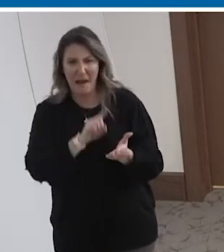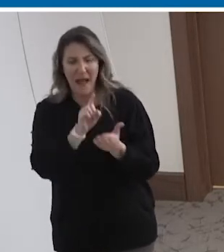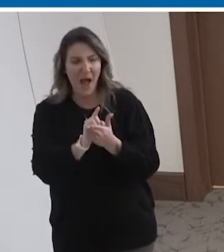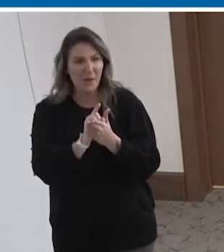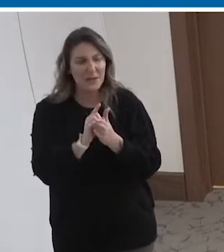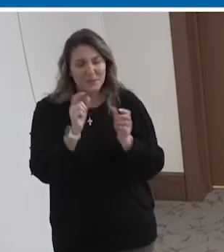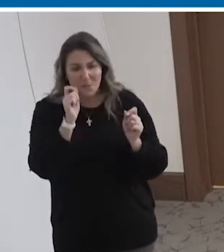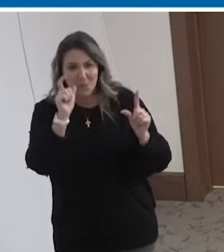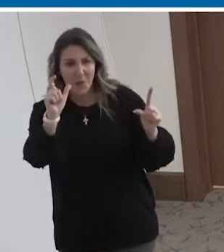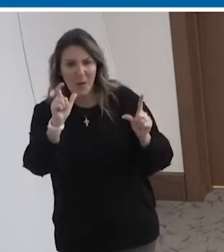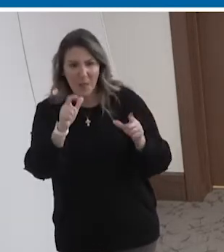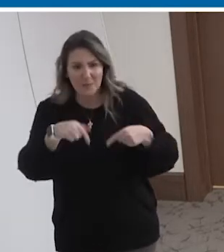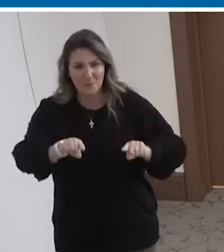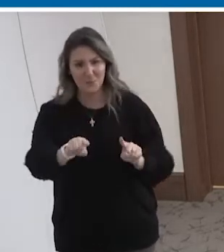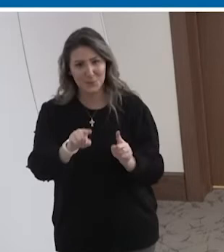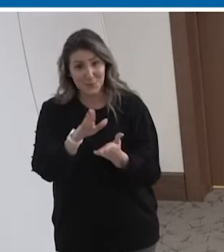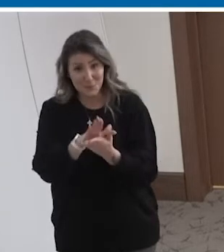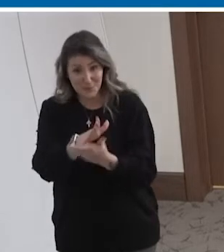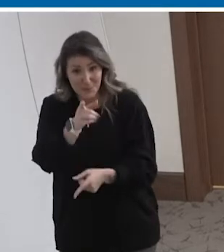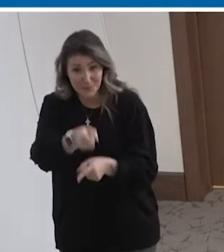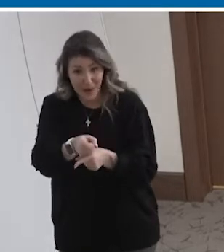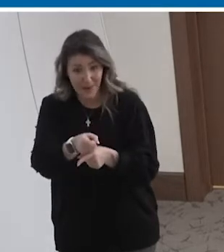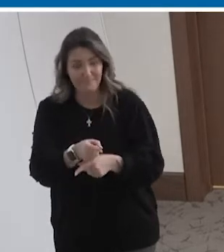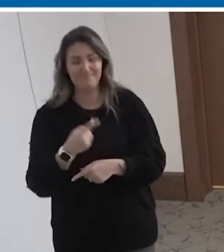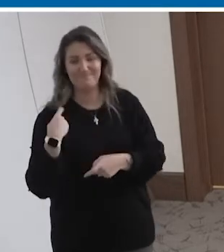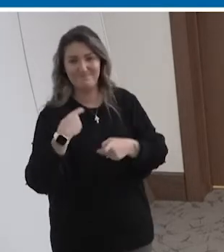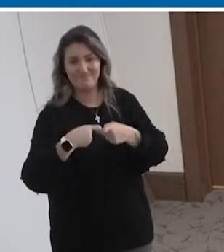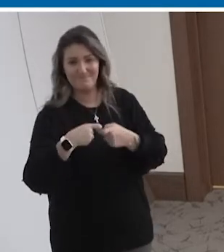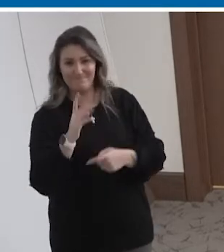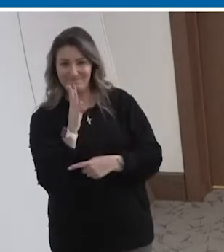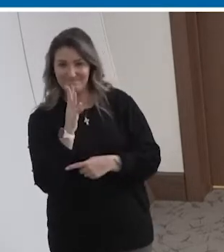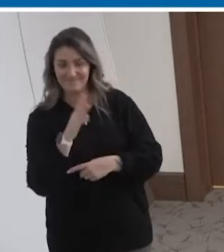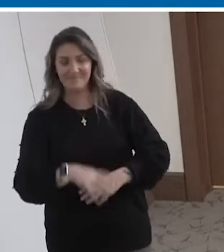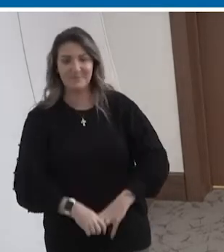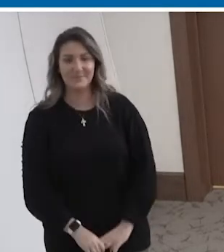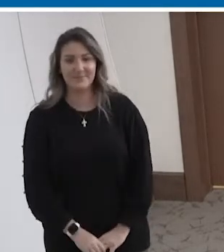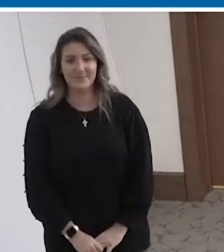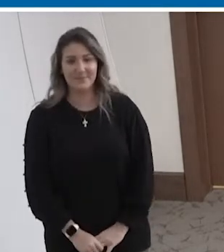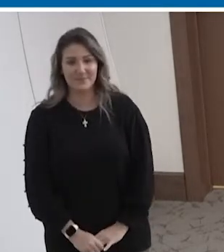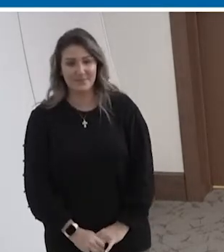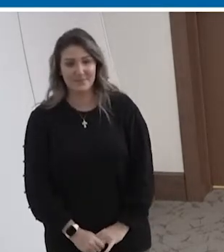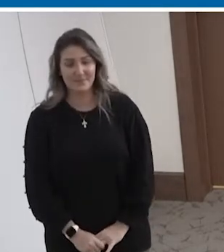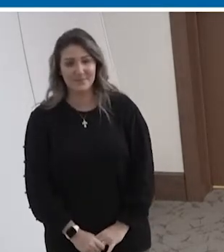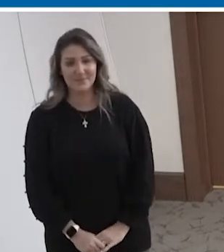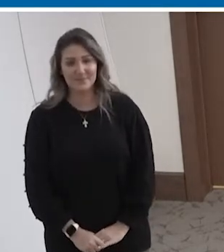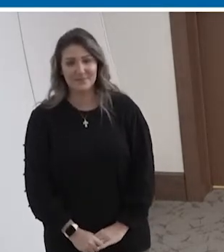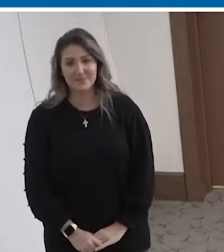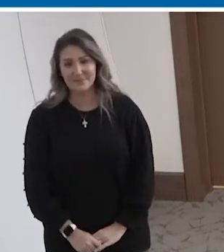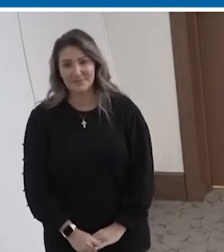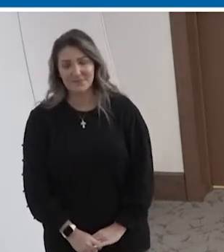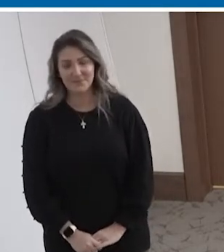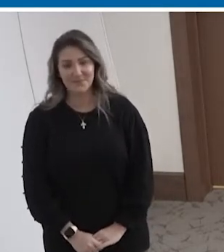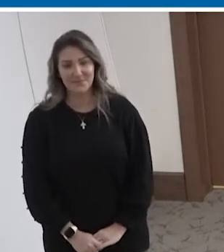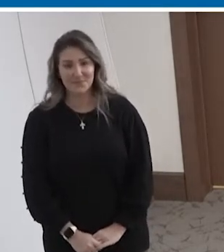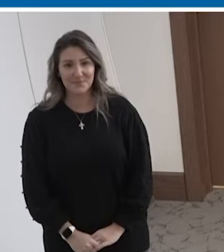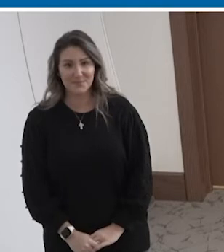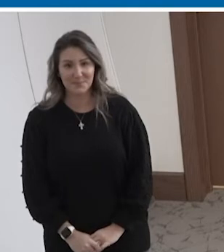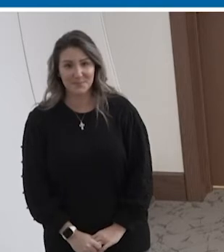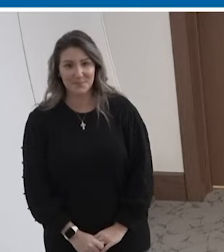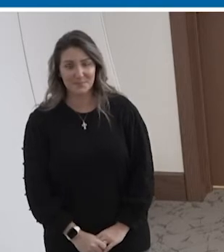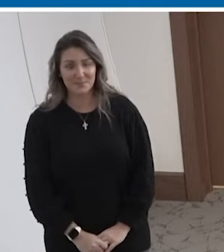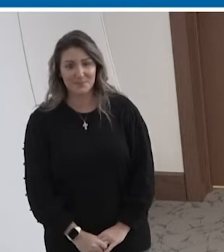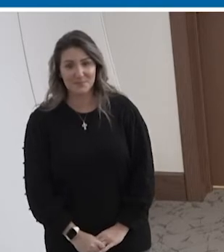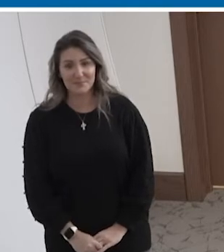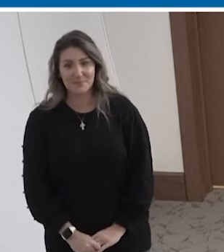school. ¿Por qué tomamos estos exámenes en la escuela? Bueno, esta es una idea